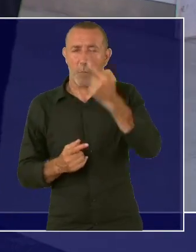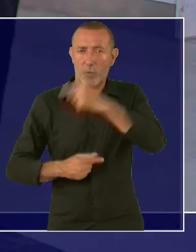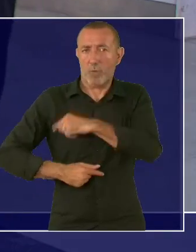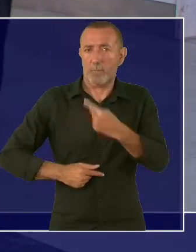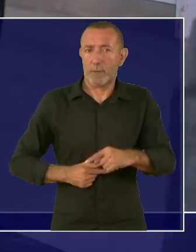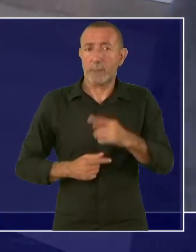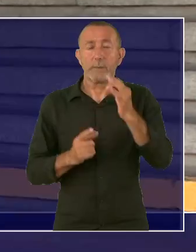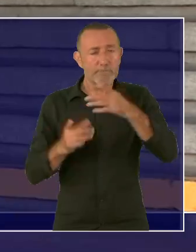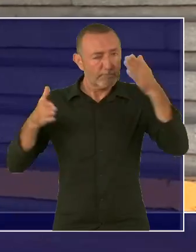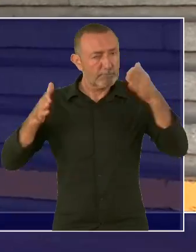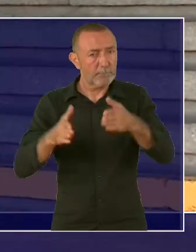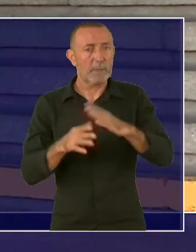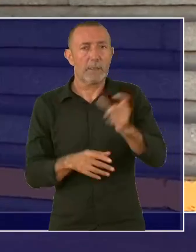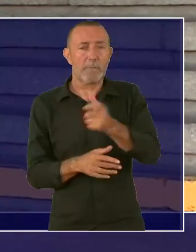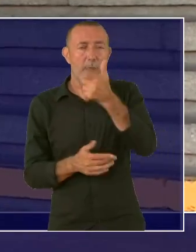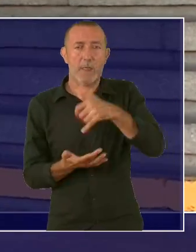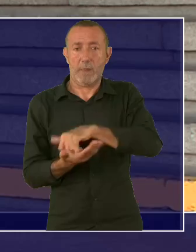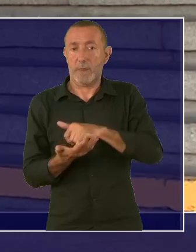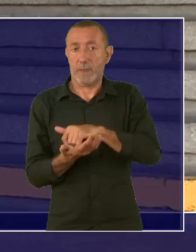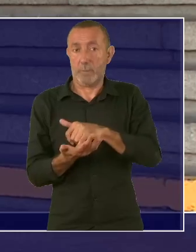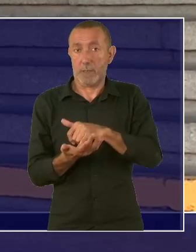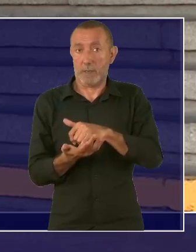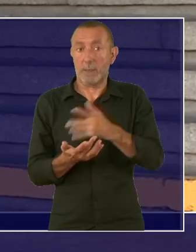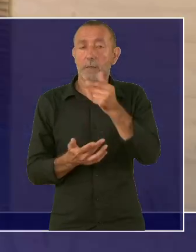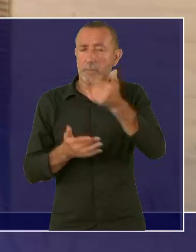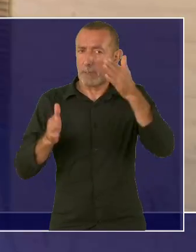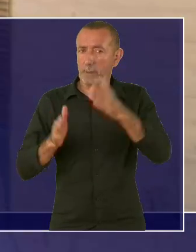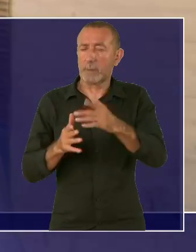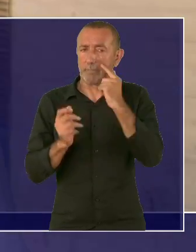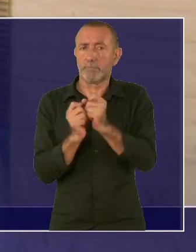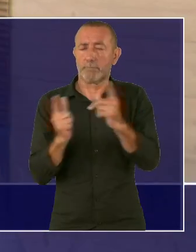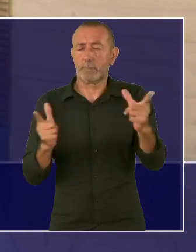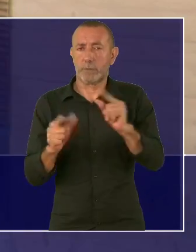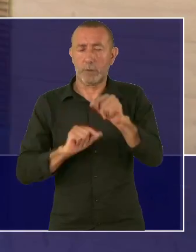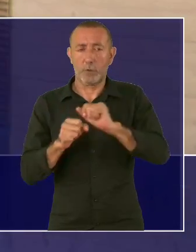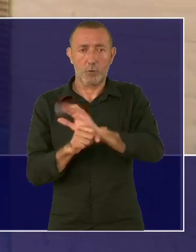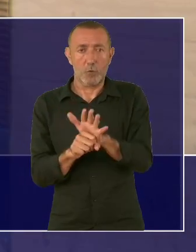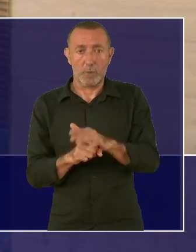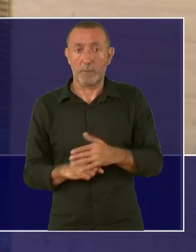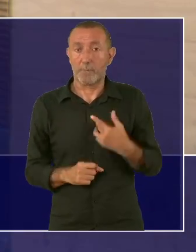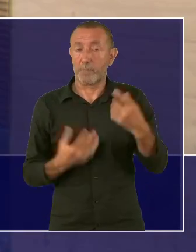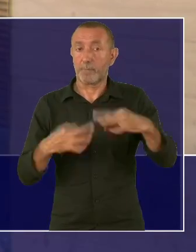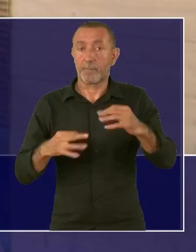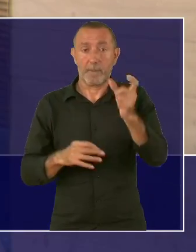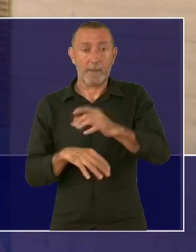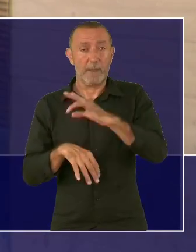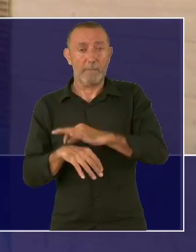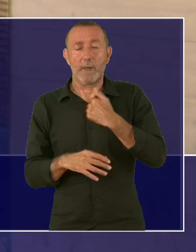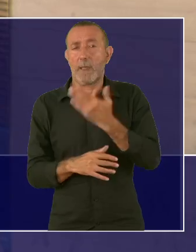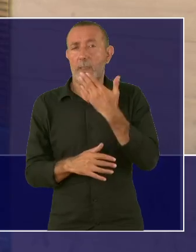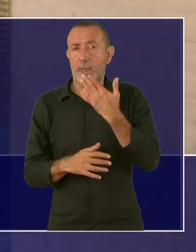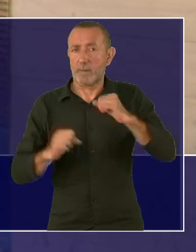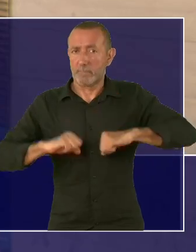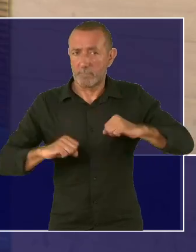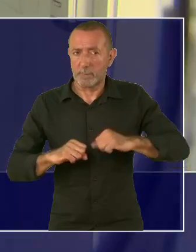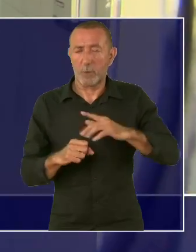paciente más vulnerable, es en ellos donde más se da este aumento de casos. Por lo general son pacientes con edad avanzada o con pacientes